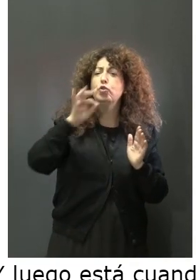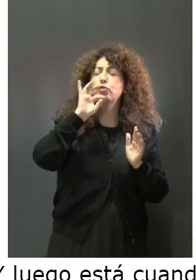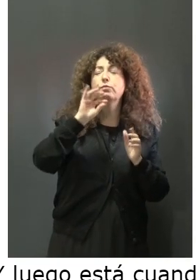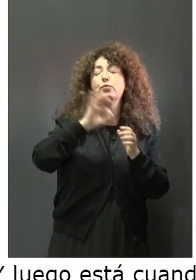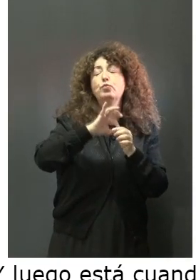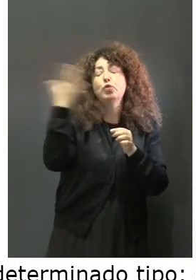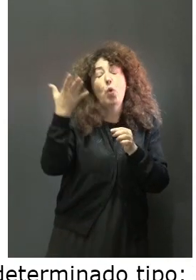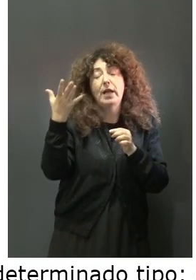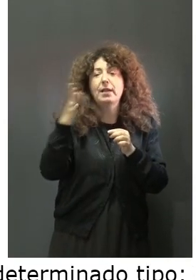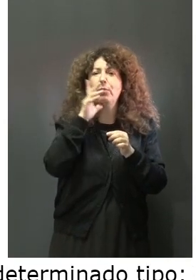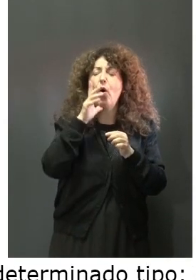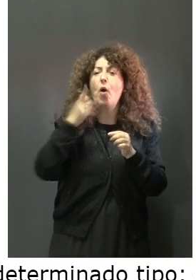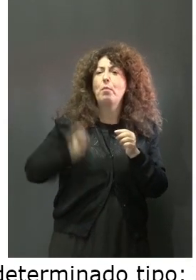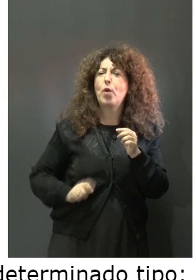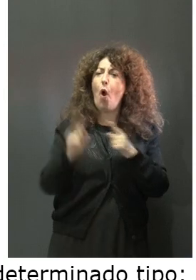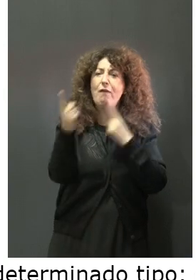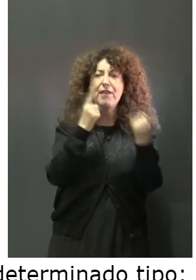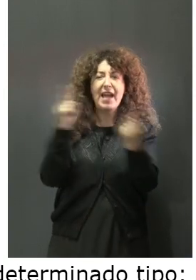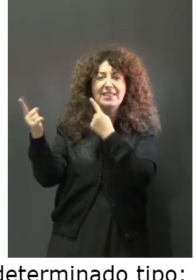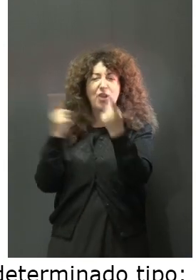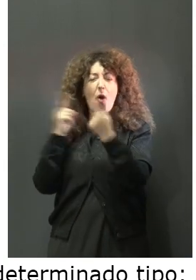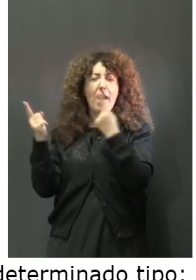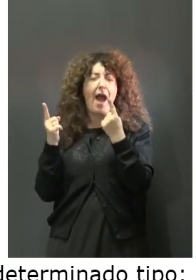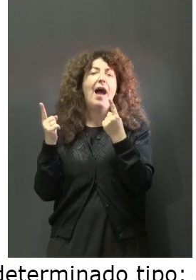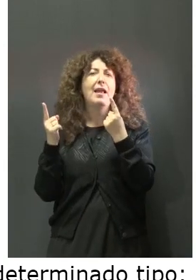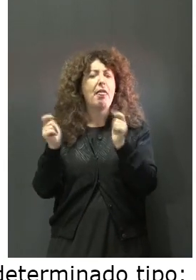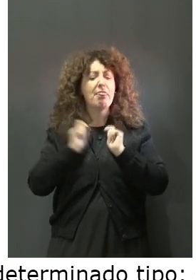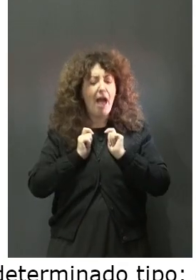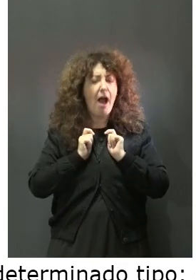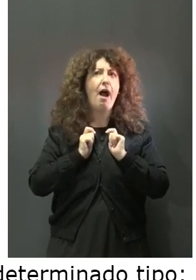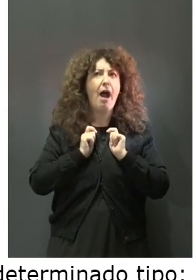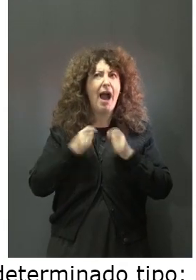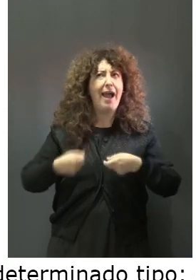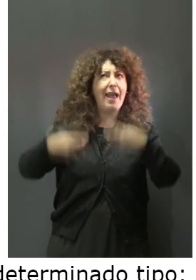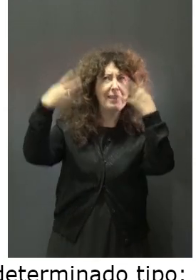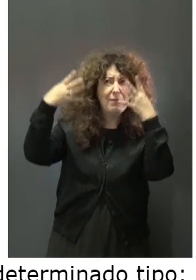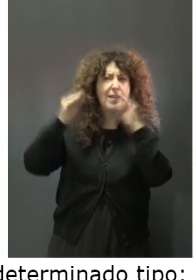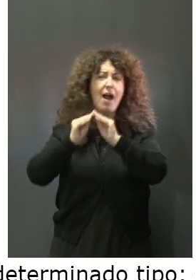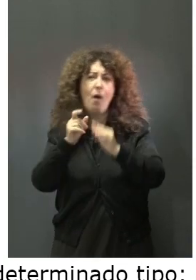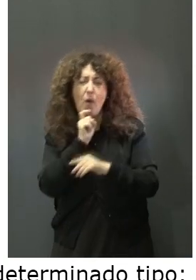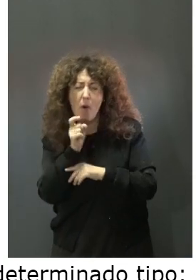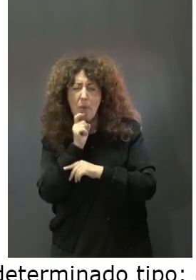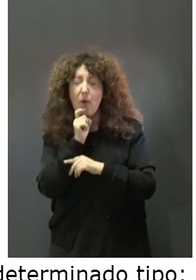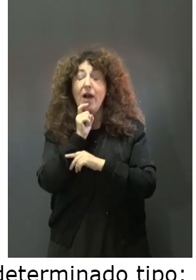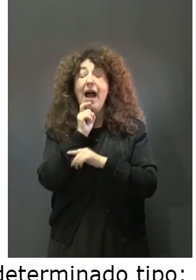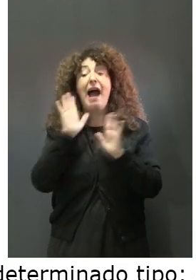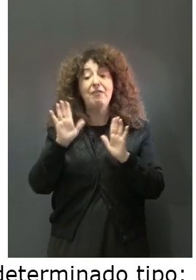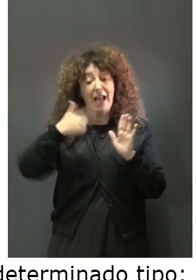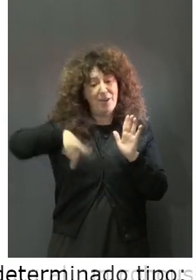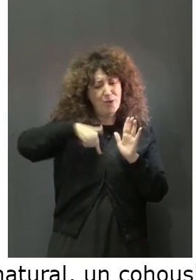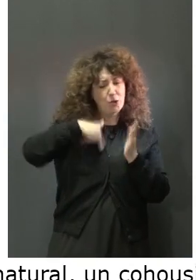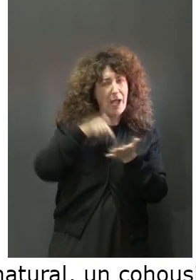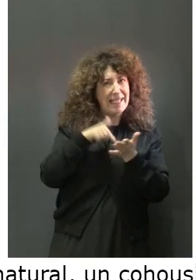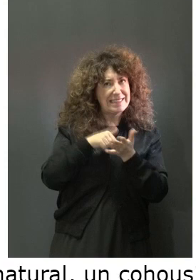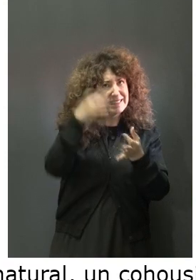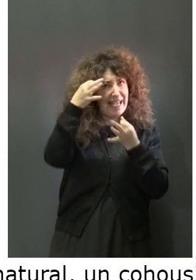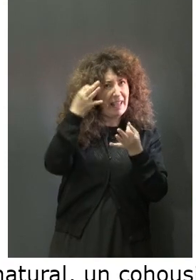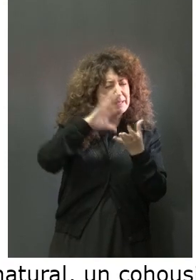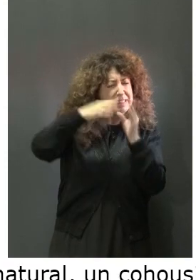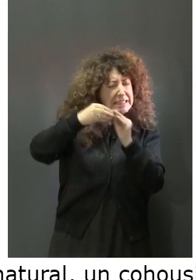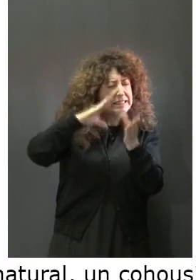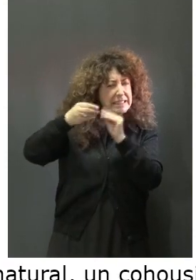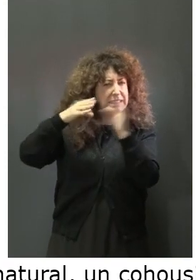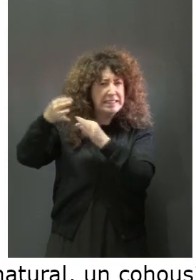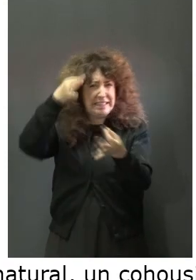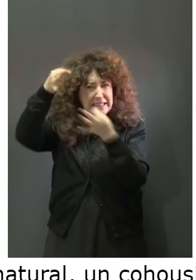pues, proponiendo, mostrando pues, muchas actuaciones en edificación y en urbanismo que exigen de nosotros pues, bueno, un ajuste muy fino